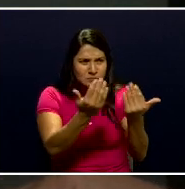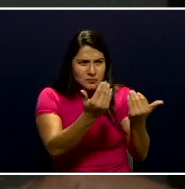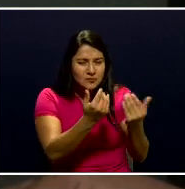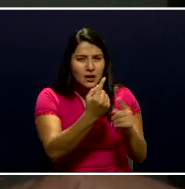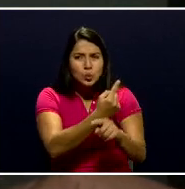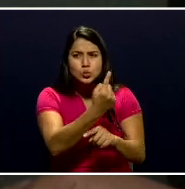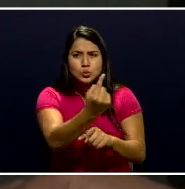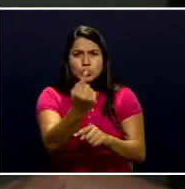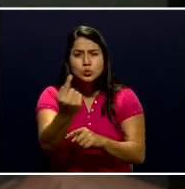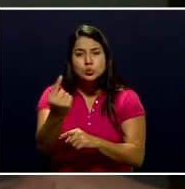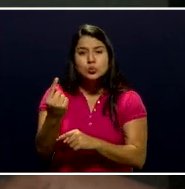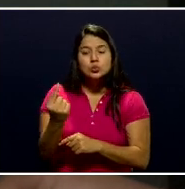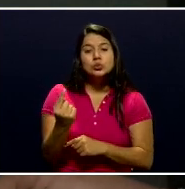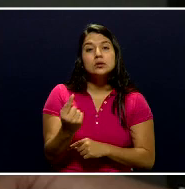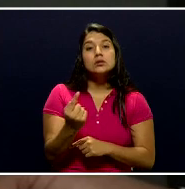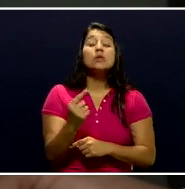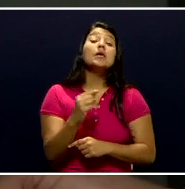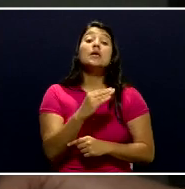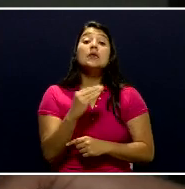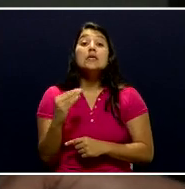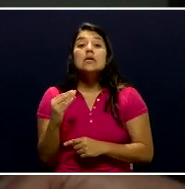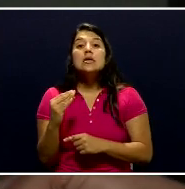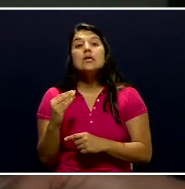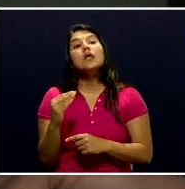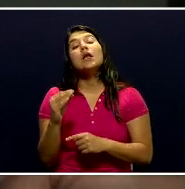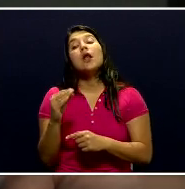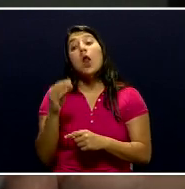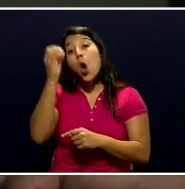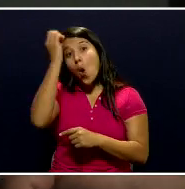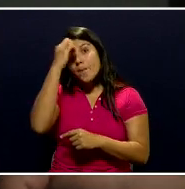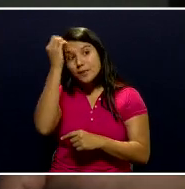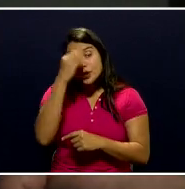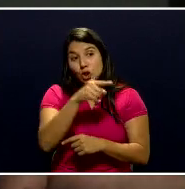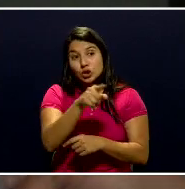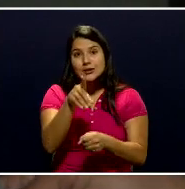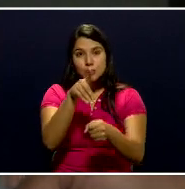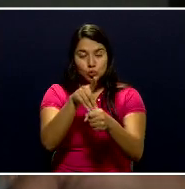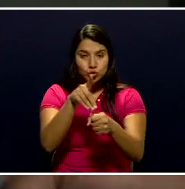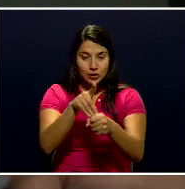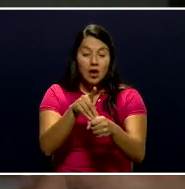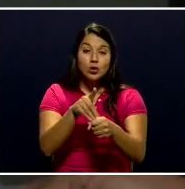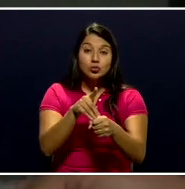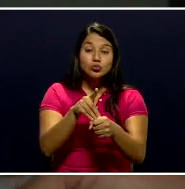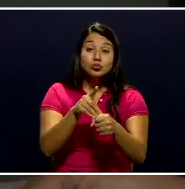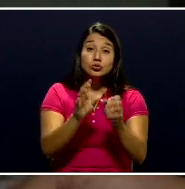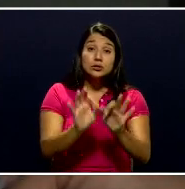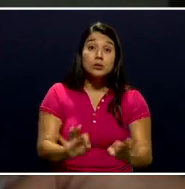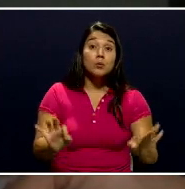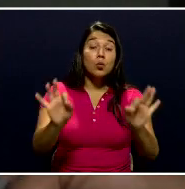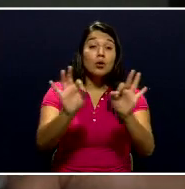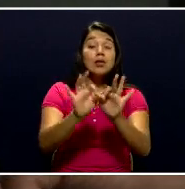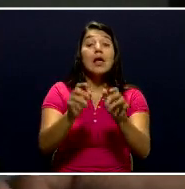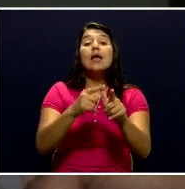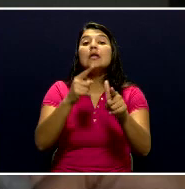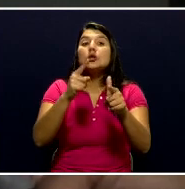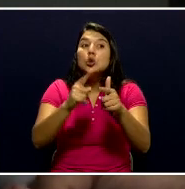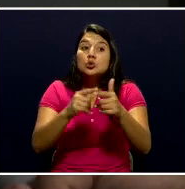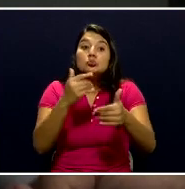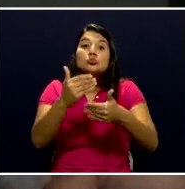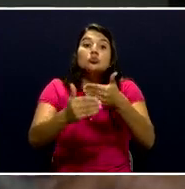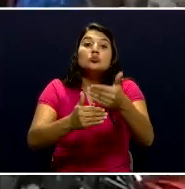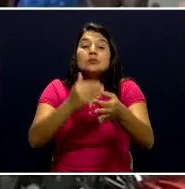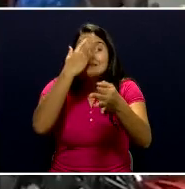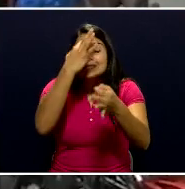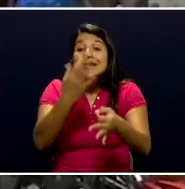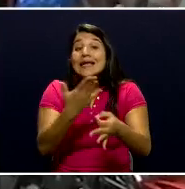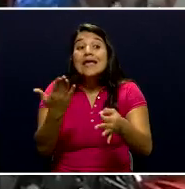si los argumentos de nuestros compañeros diputadas y diputadas tienen peso también, entonces ahí vamos decidiendo qué se va